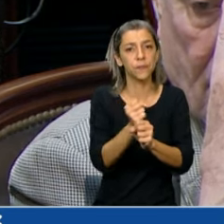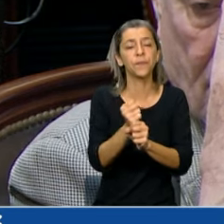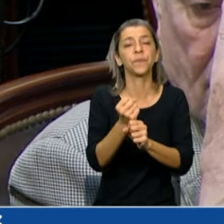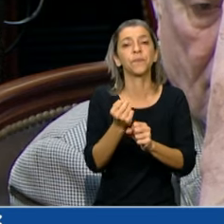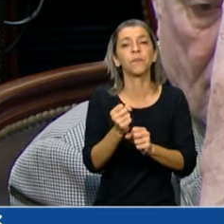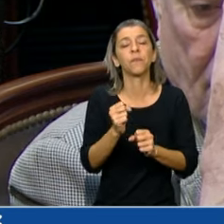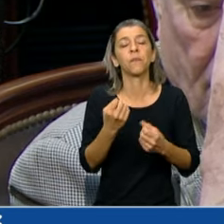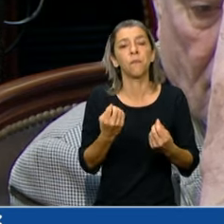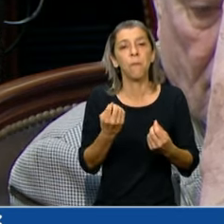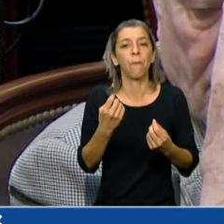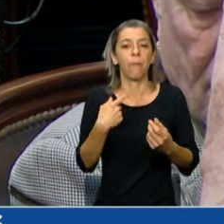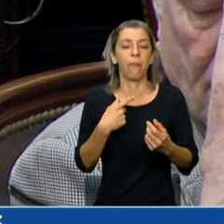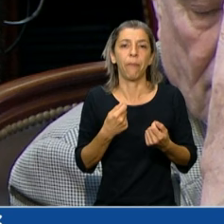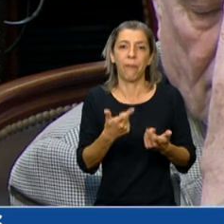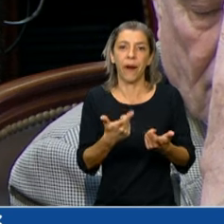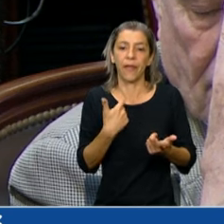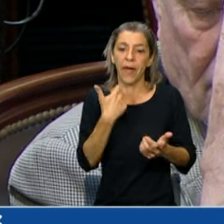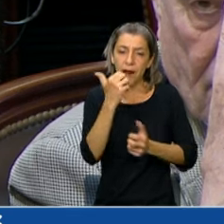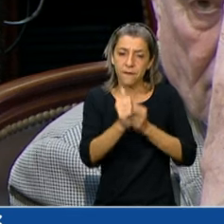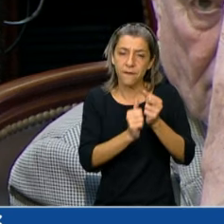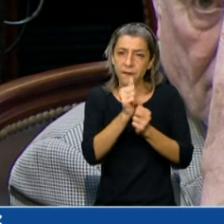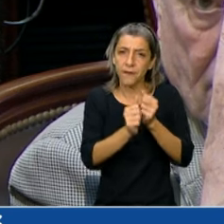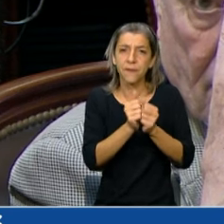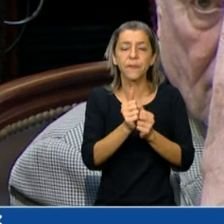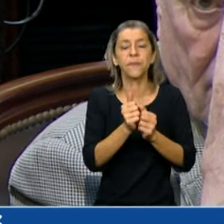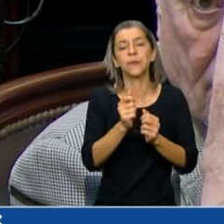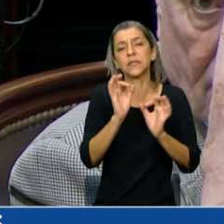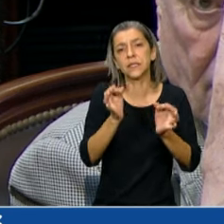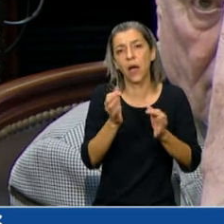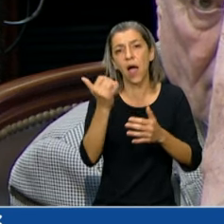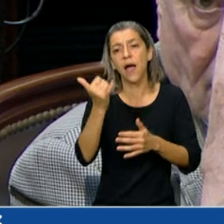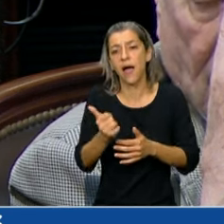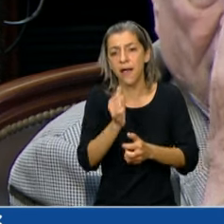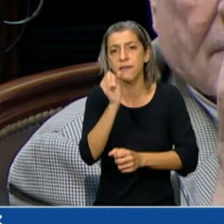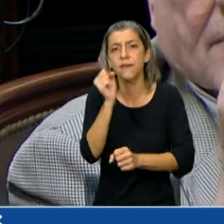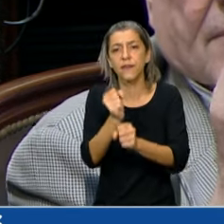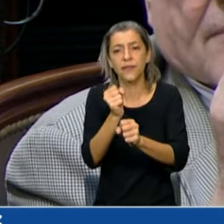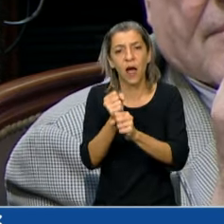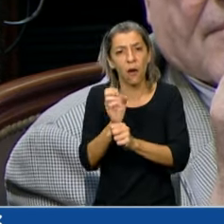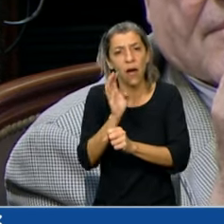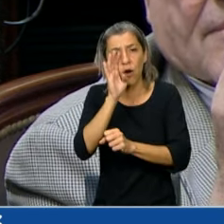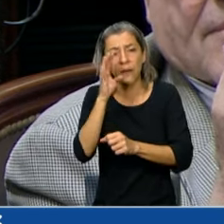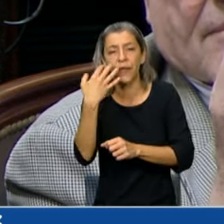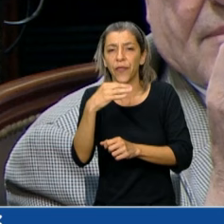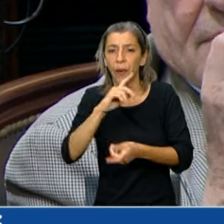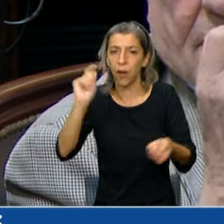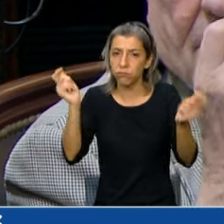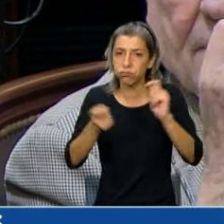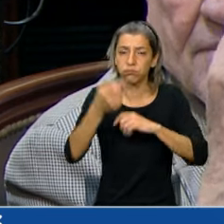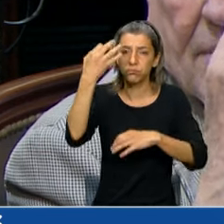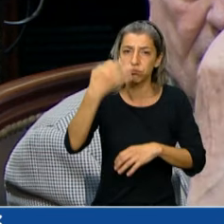regularización del empleo Industrial no registrado en el sector y se crea instituto de